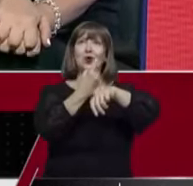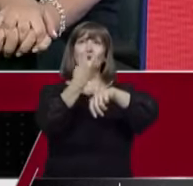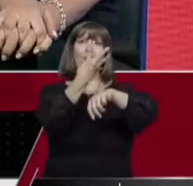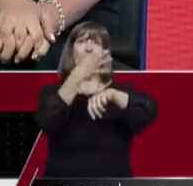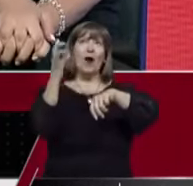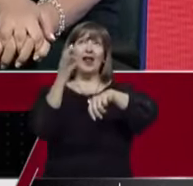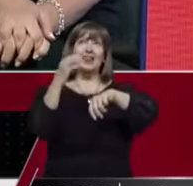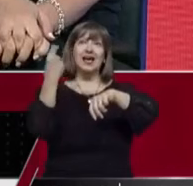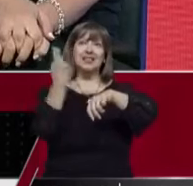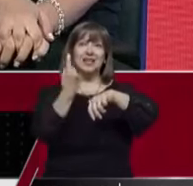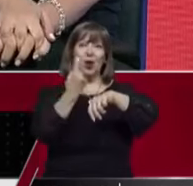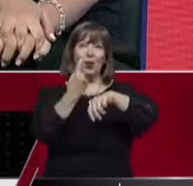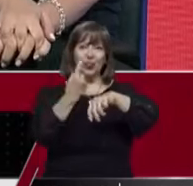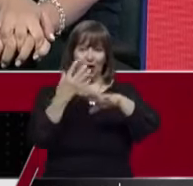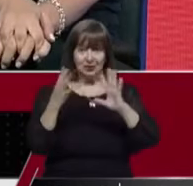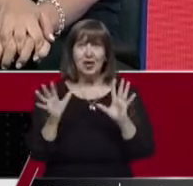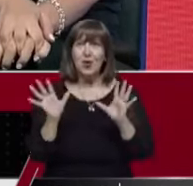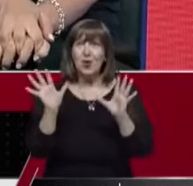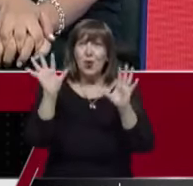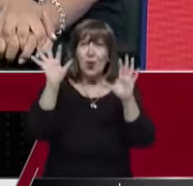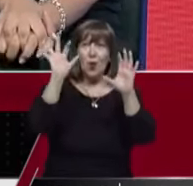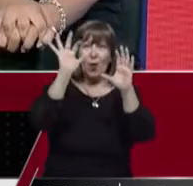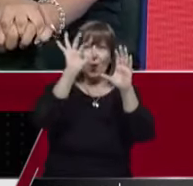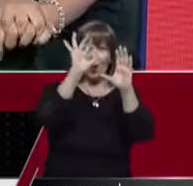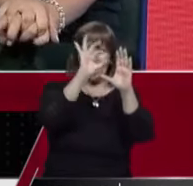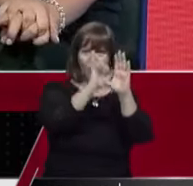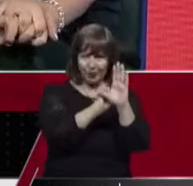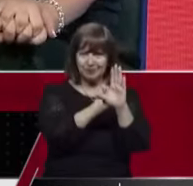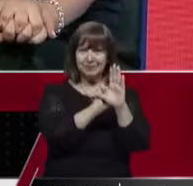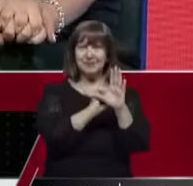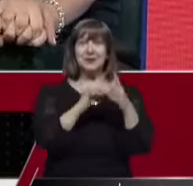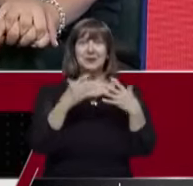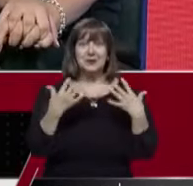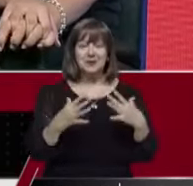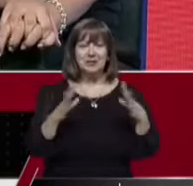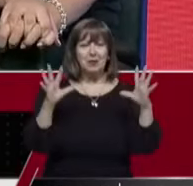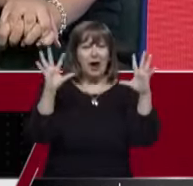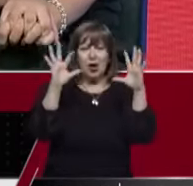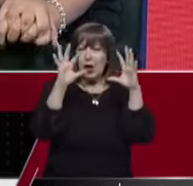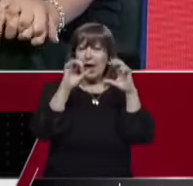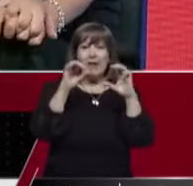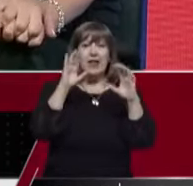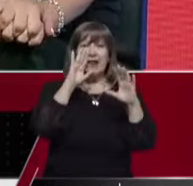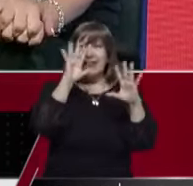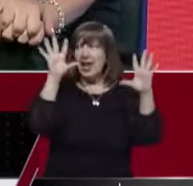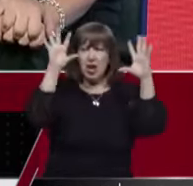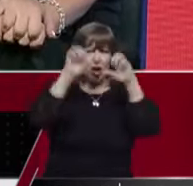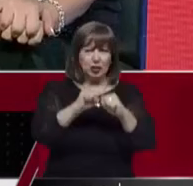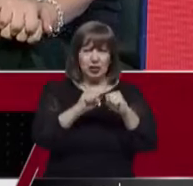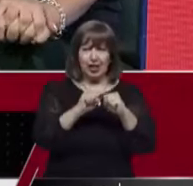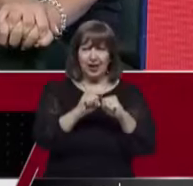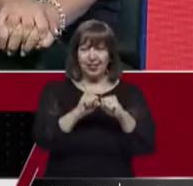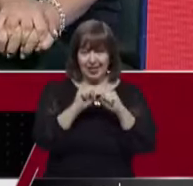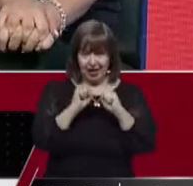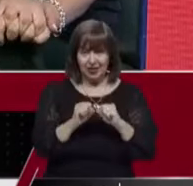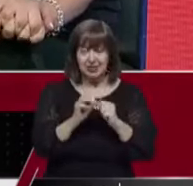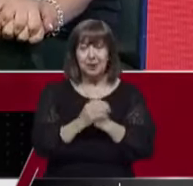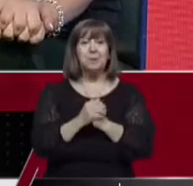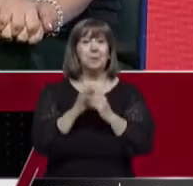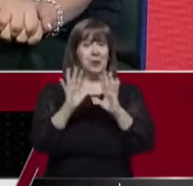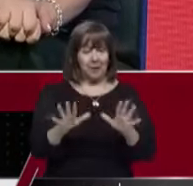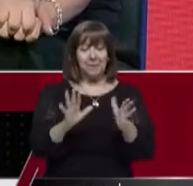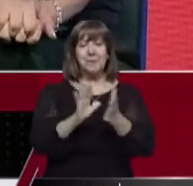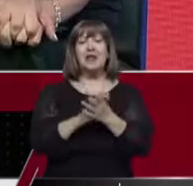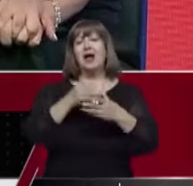más fresquito. Todavía no se sabe realmente la cantidad de cosas que va a haber, pero sobre todo muchas promociones sobre el eclipse.